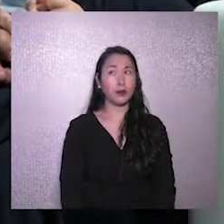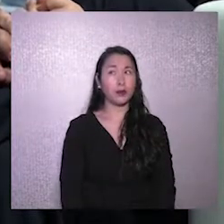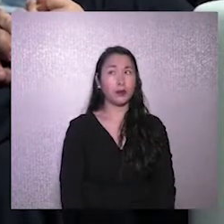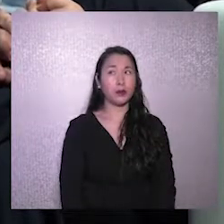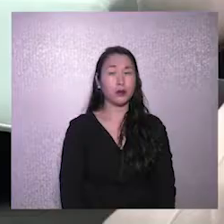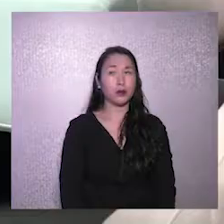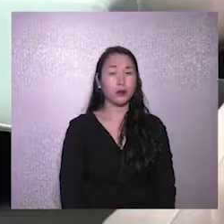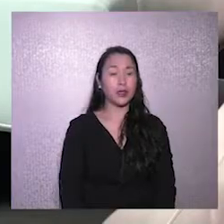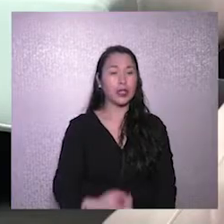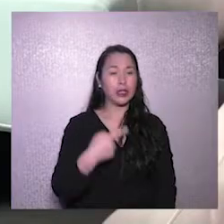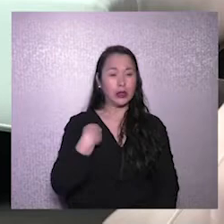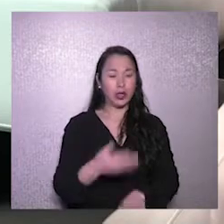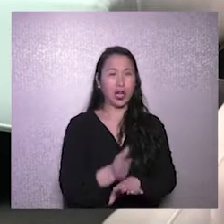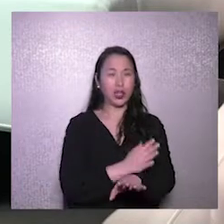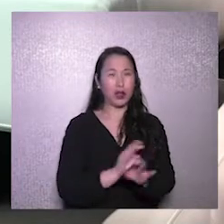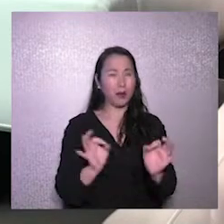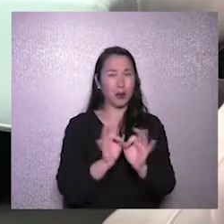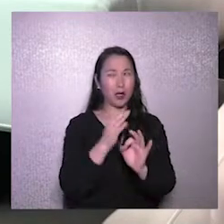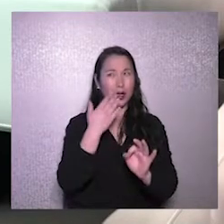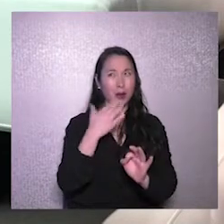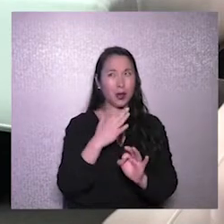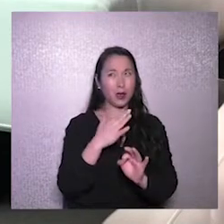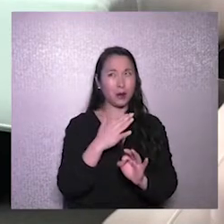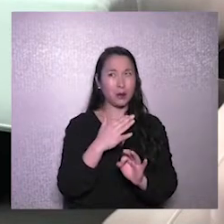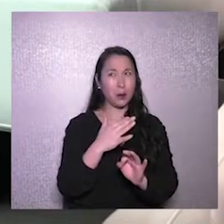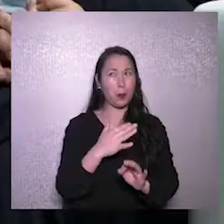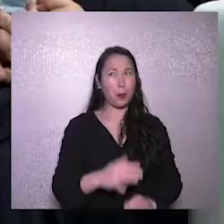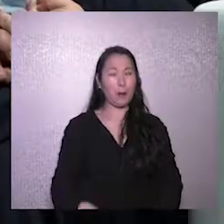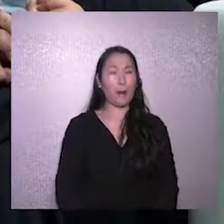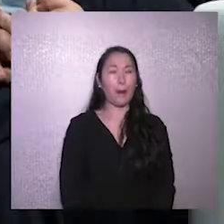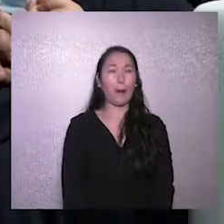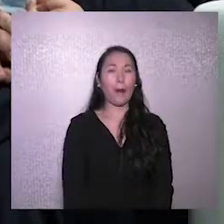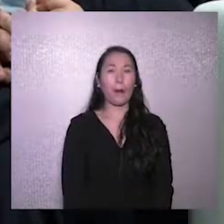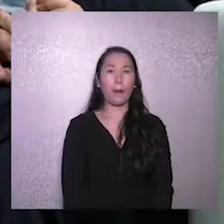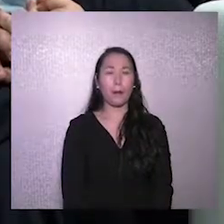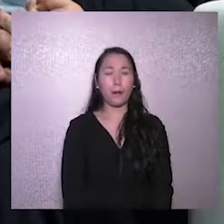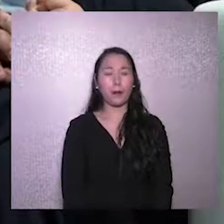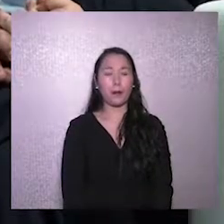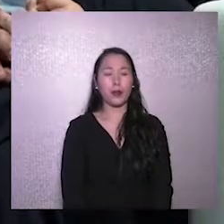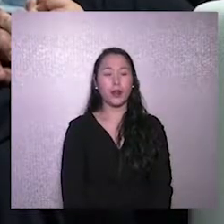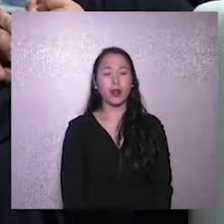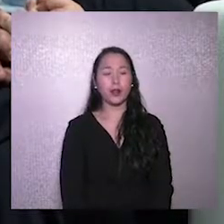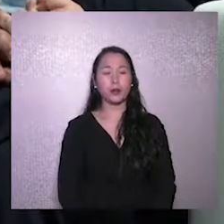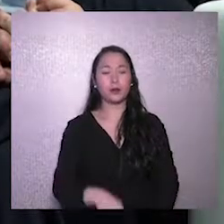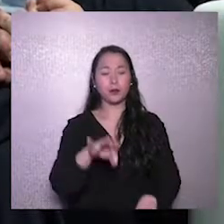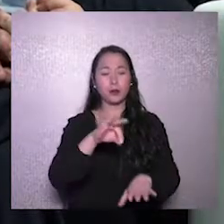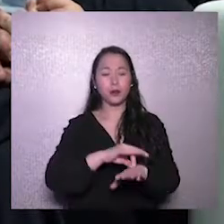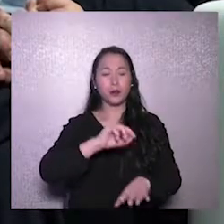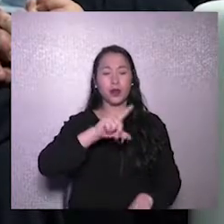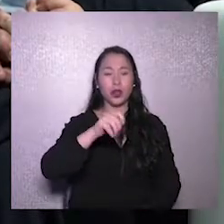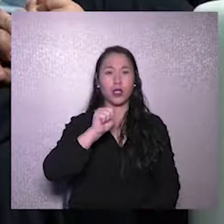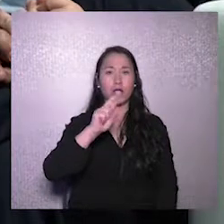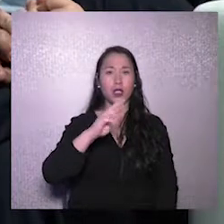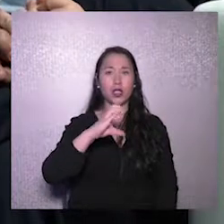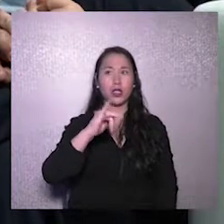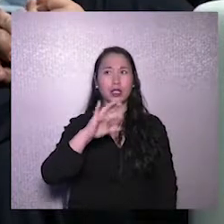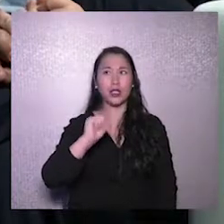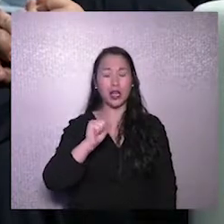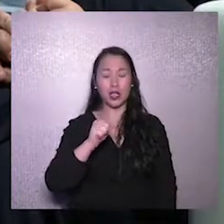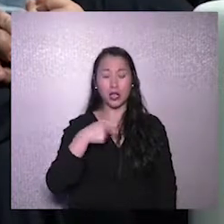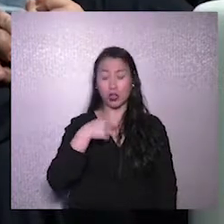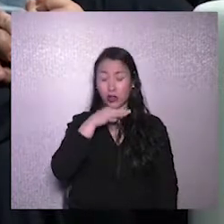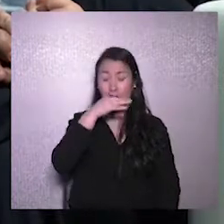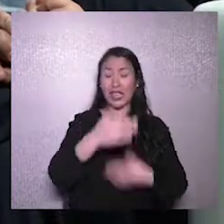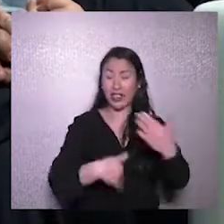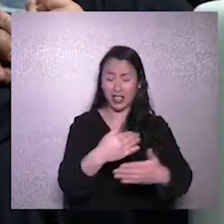me di a entender mal al que el doctor García pensara que yo dije que no se ha avanzado. No, perdón,